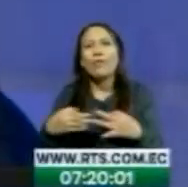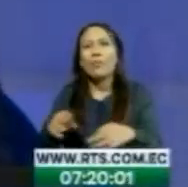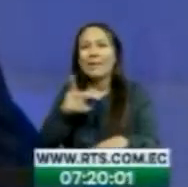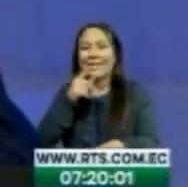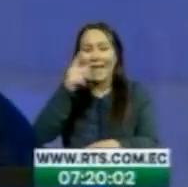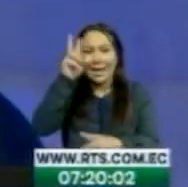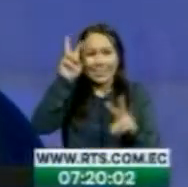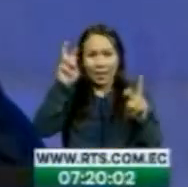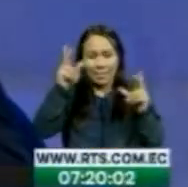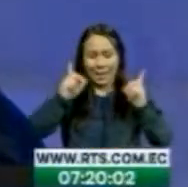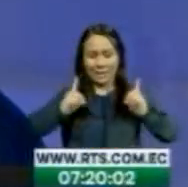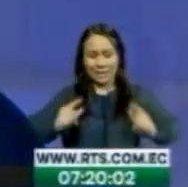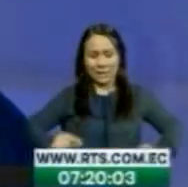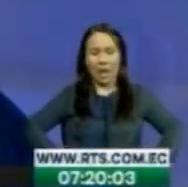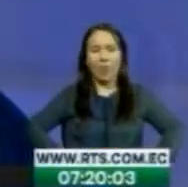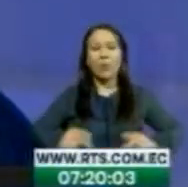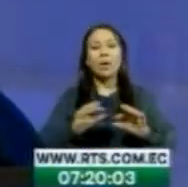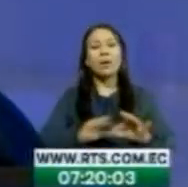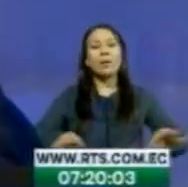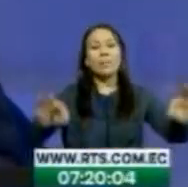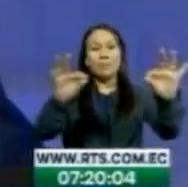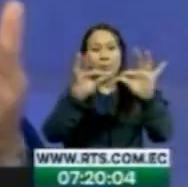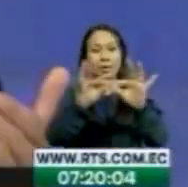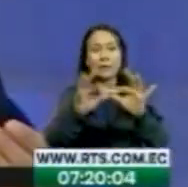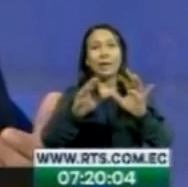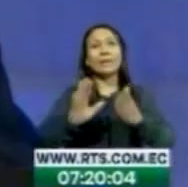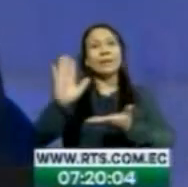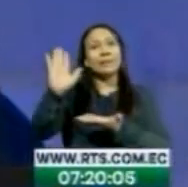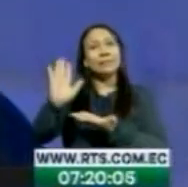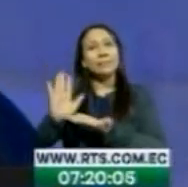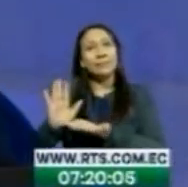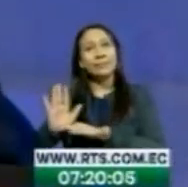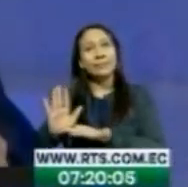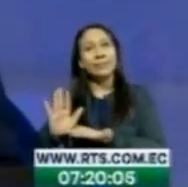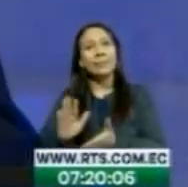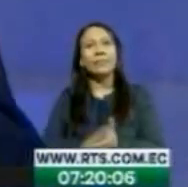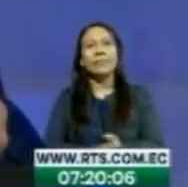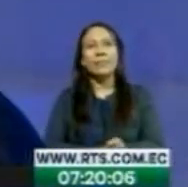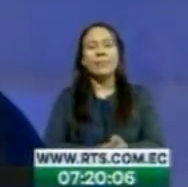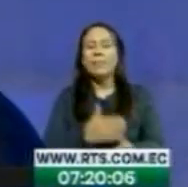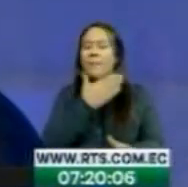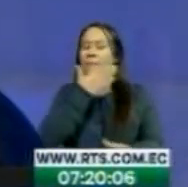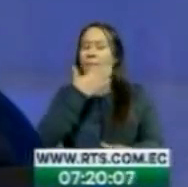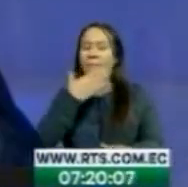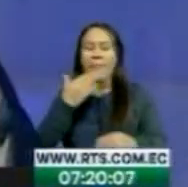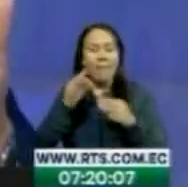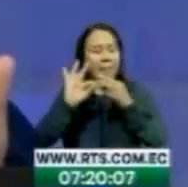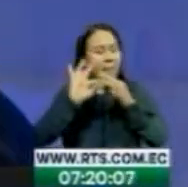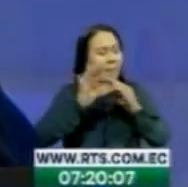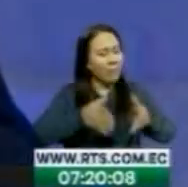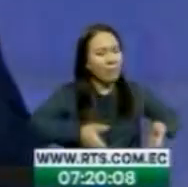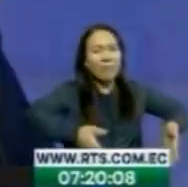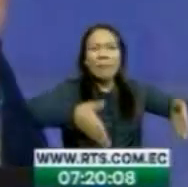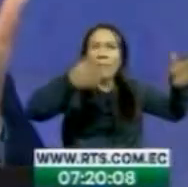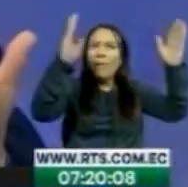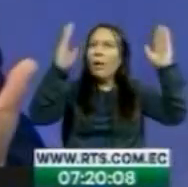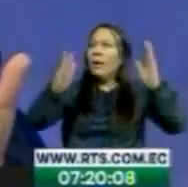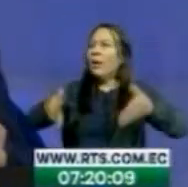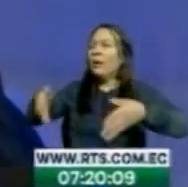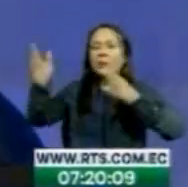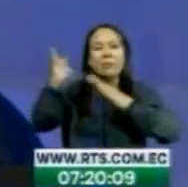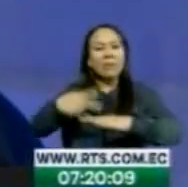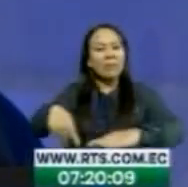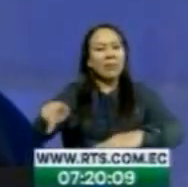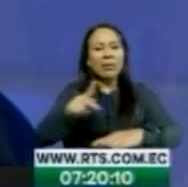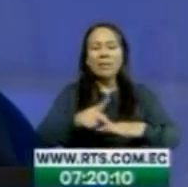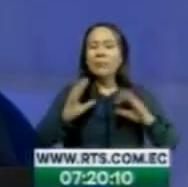de salud. Es muy importante conocer esto. La Seguridad Social, como usted bien lo dice, tiene la mejor infraestructura, la mejor tecnología, los mejores